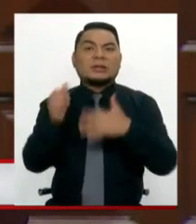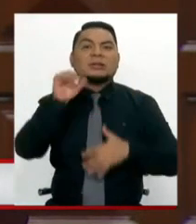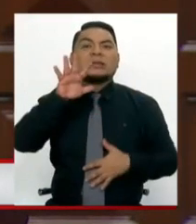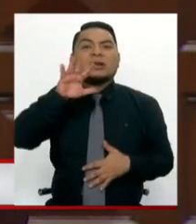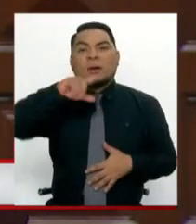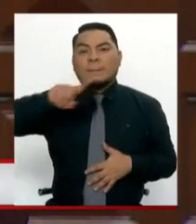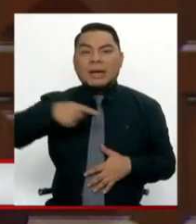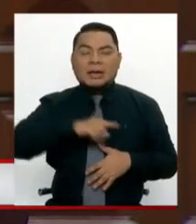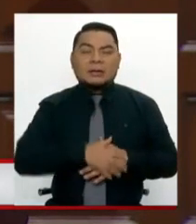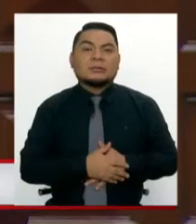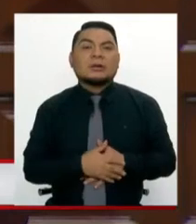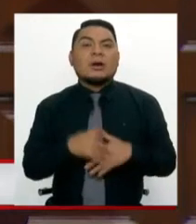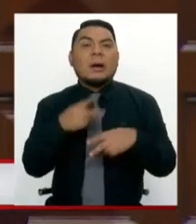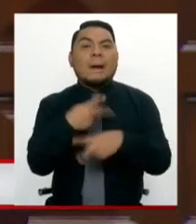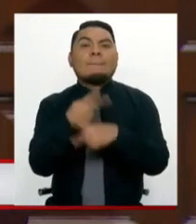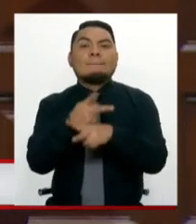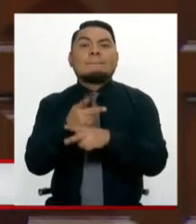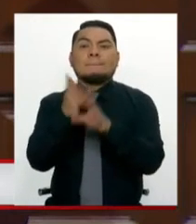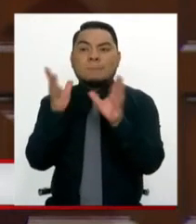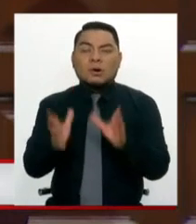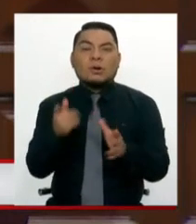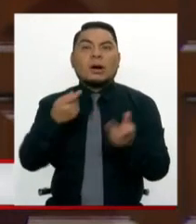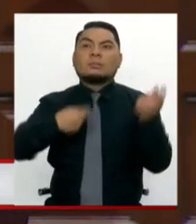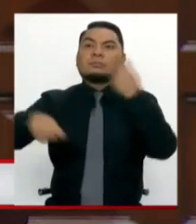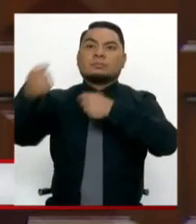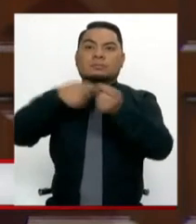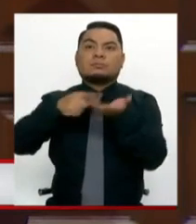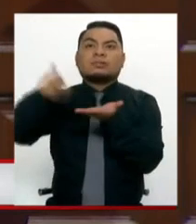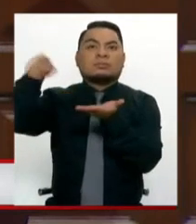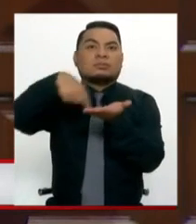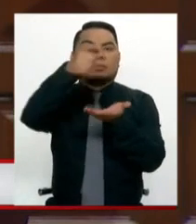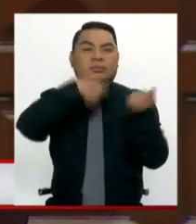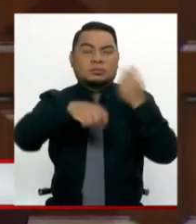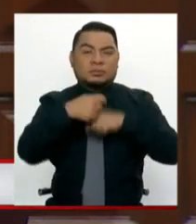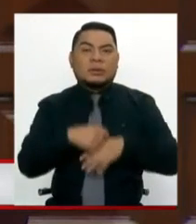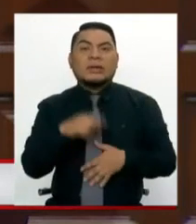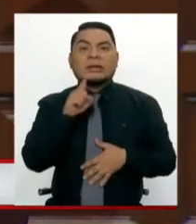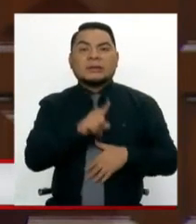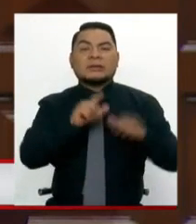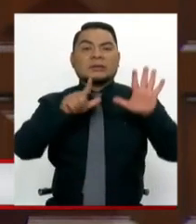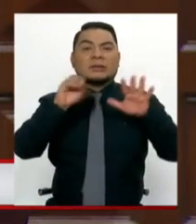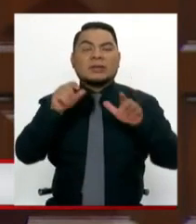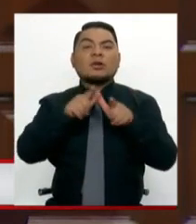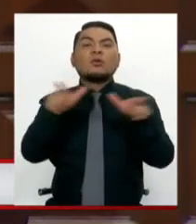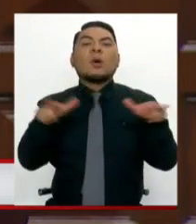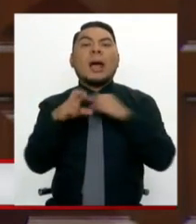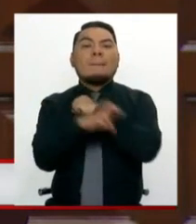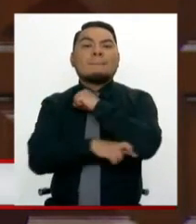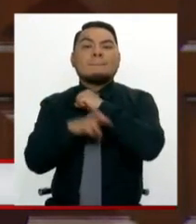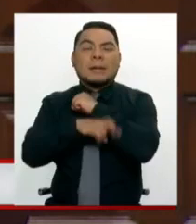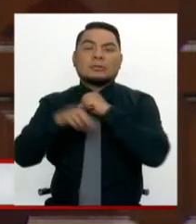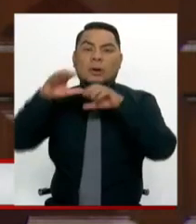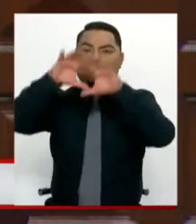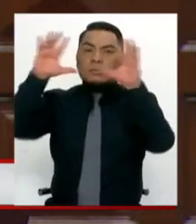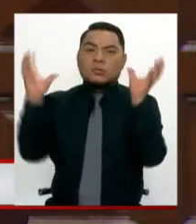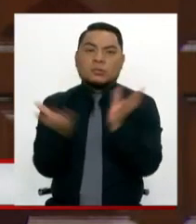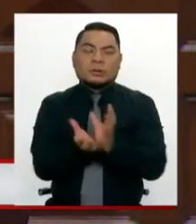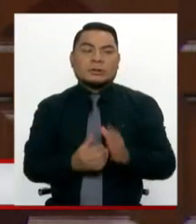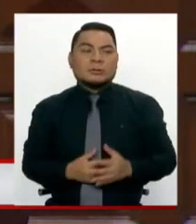mil productores exportados a 170 destinos a nivel